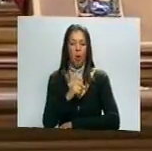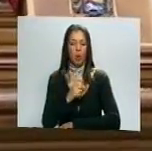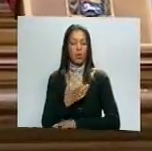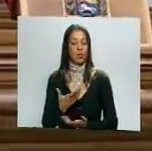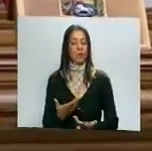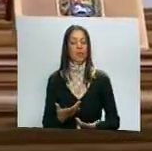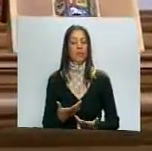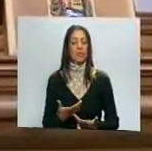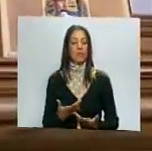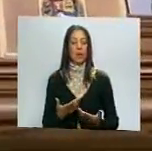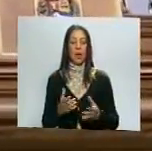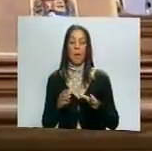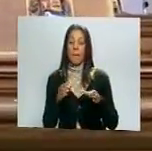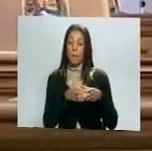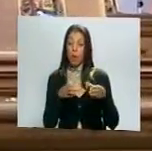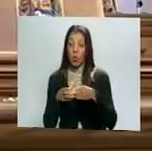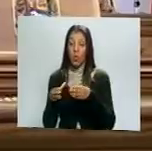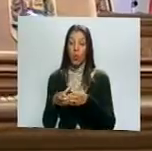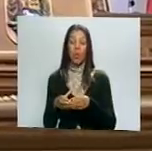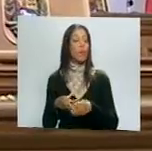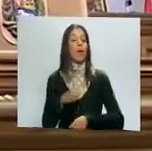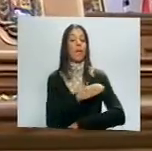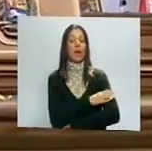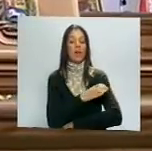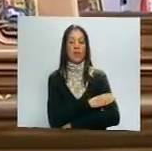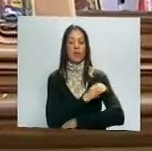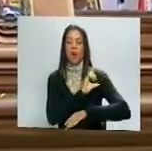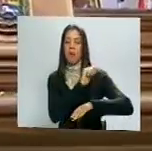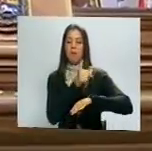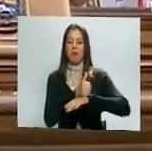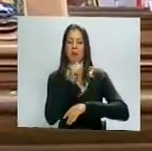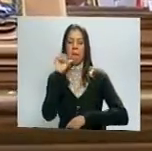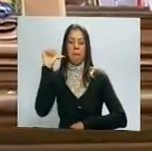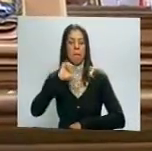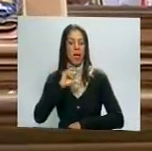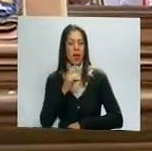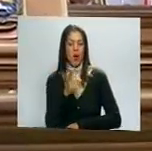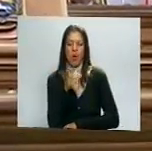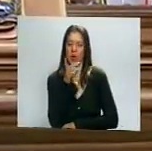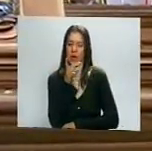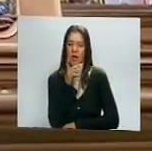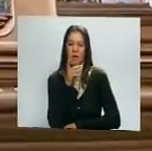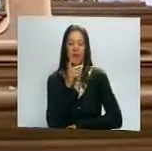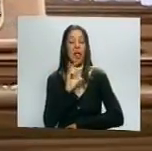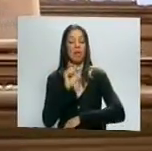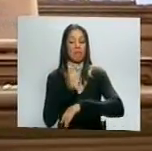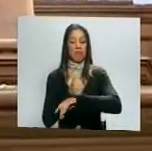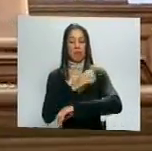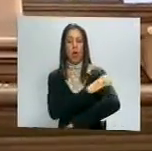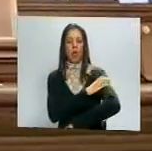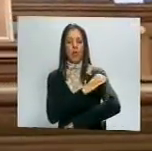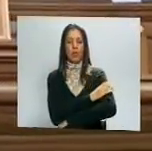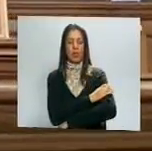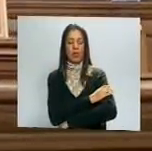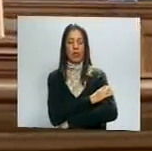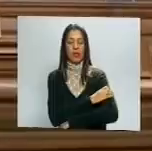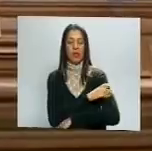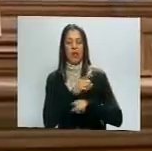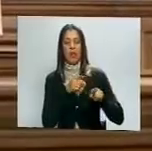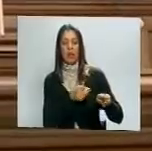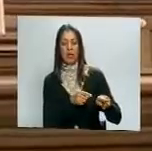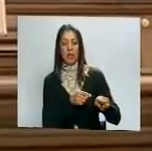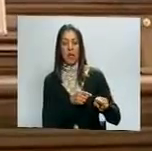los sectores de oposición, se merecen a esa dirigencia. Qué terrible ser opositor y tener a